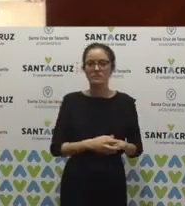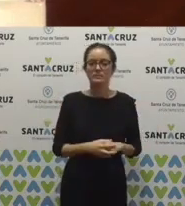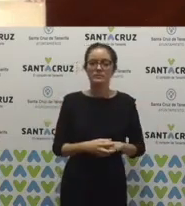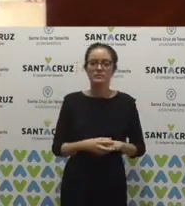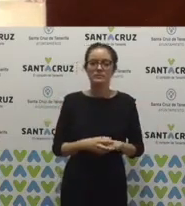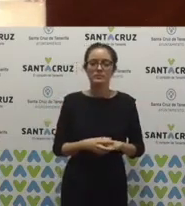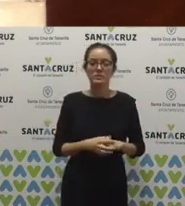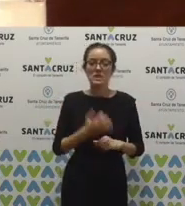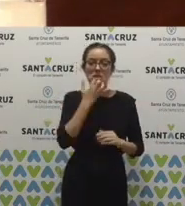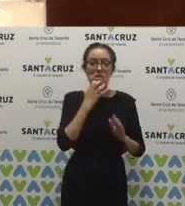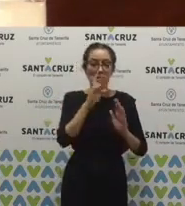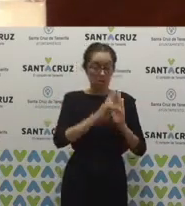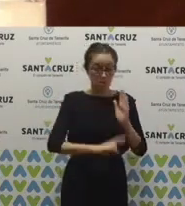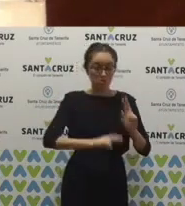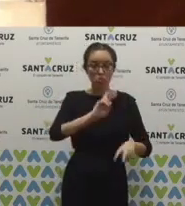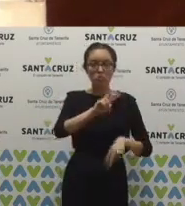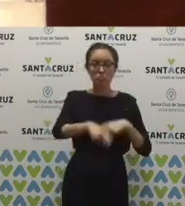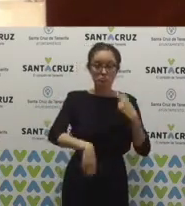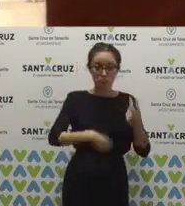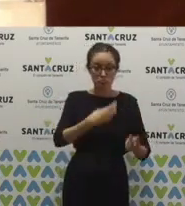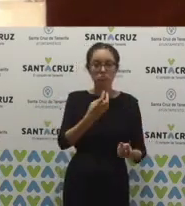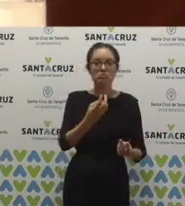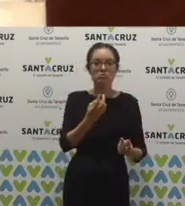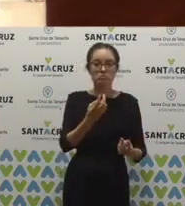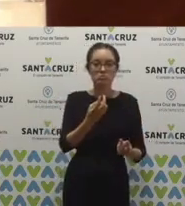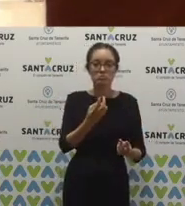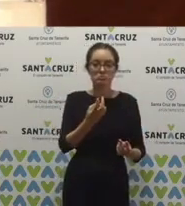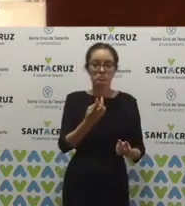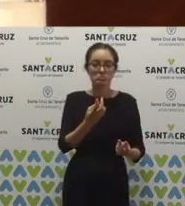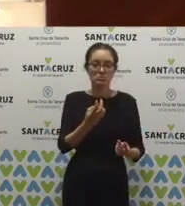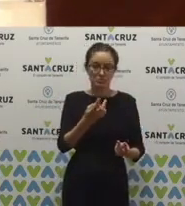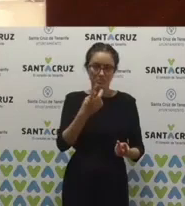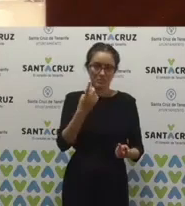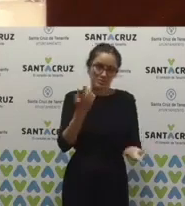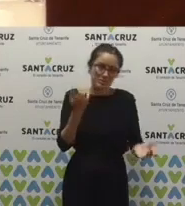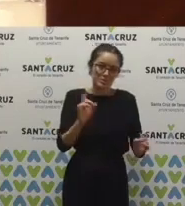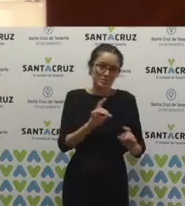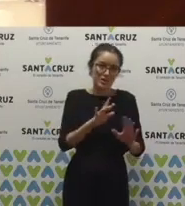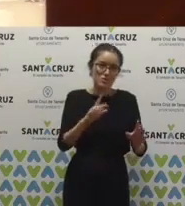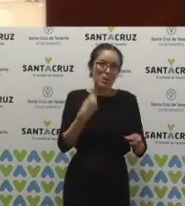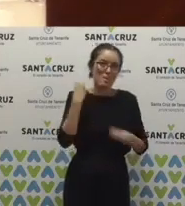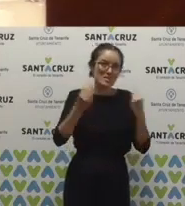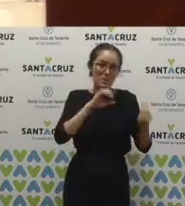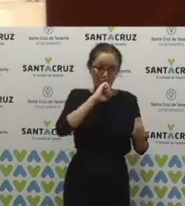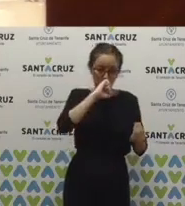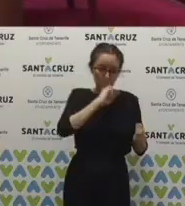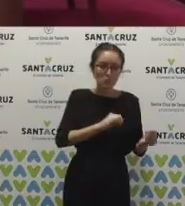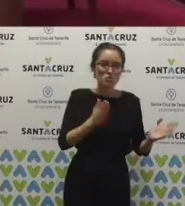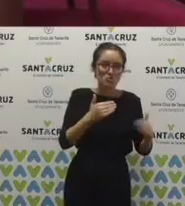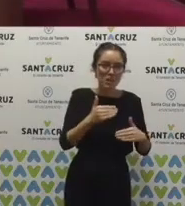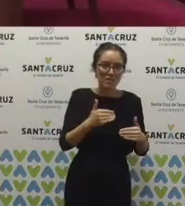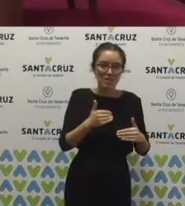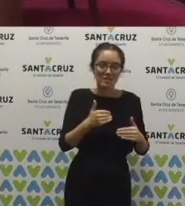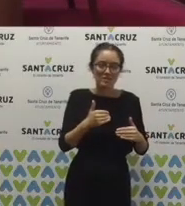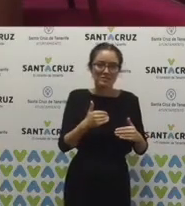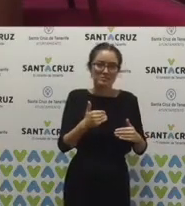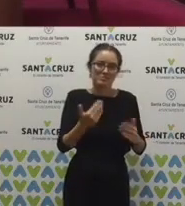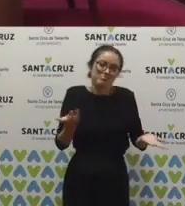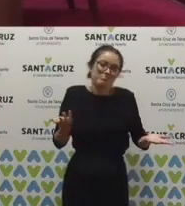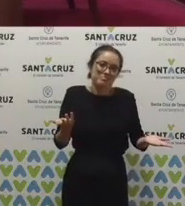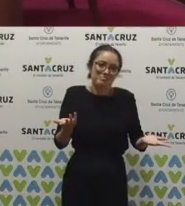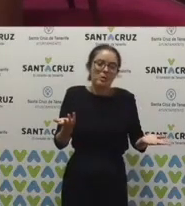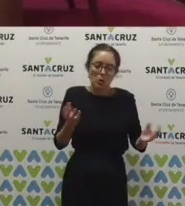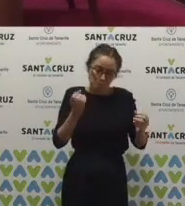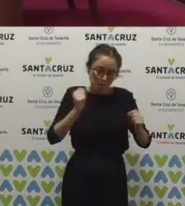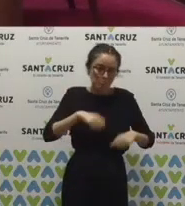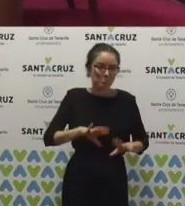reglamento saber que está el señor obispo pensaba que no estaba porque las leyes reglamentos y los que aparecen pero